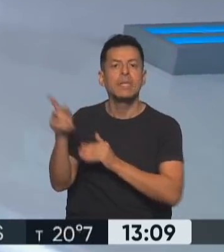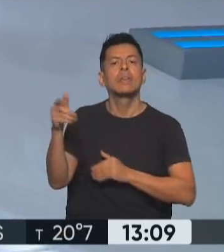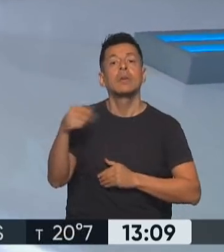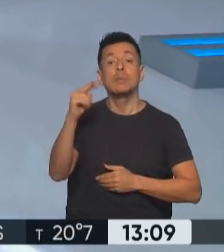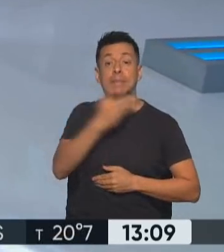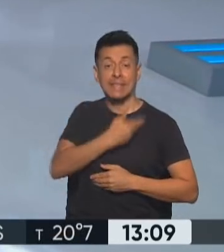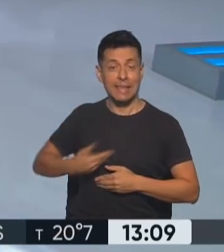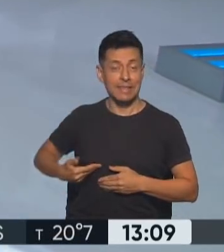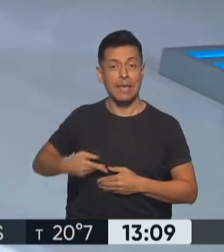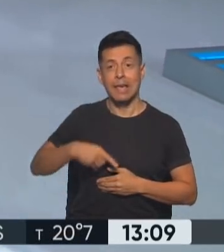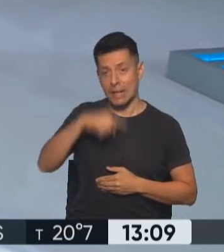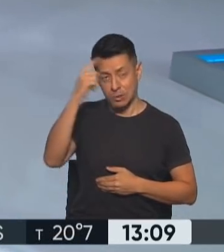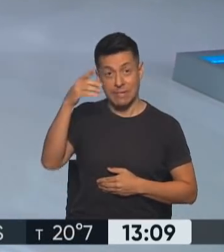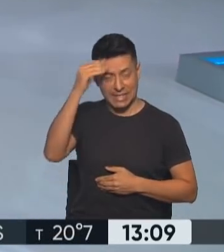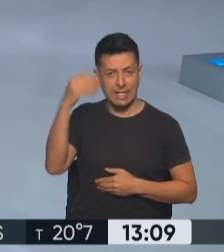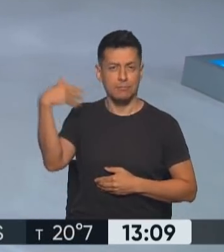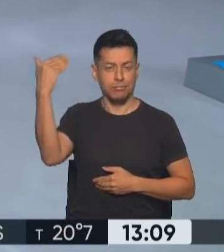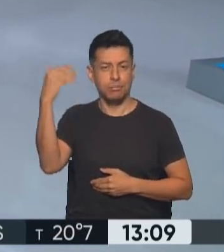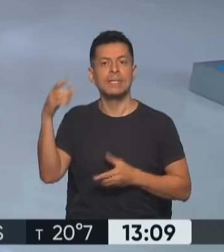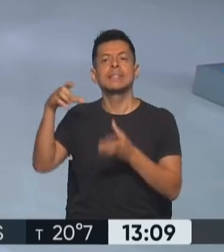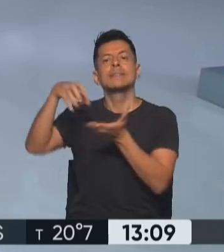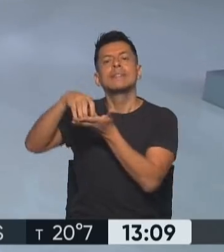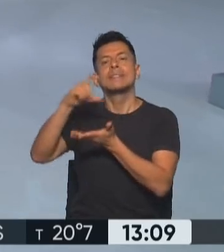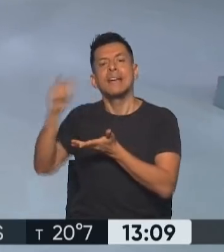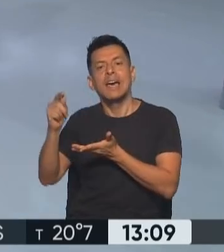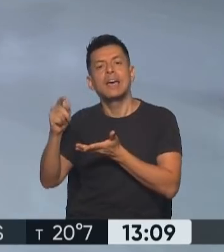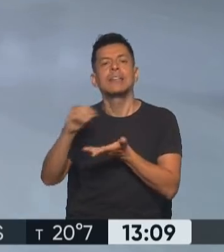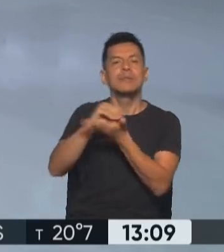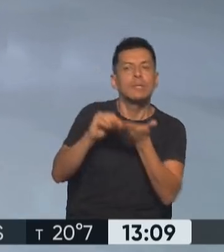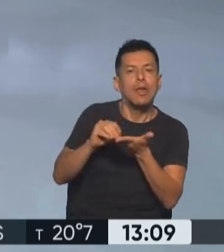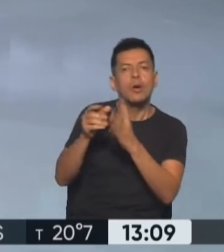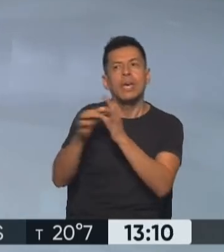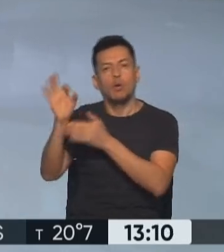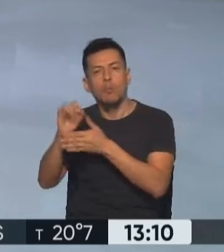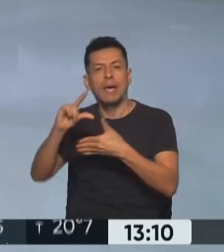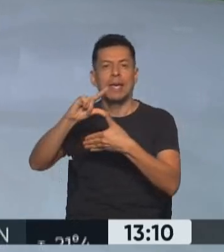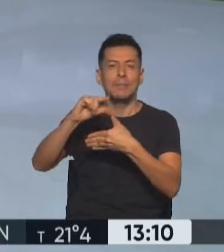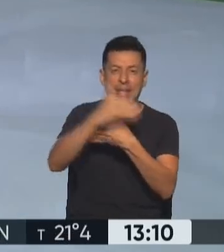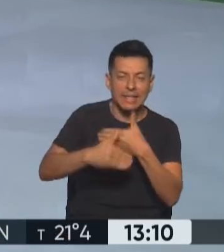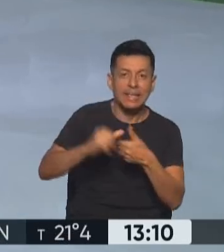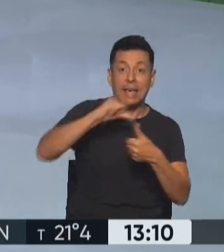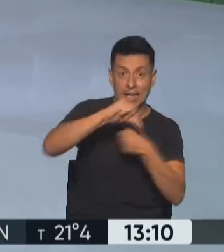Nación en el Centro Cultural Kirchner y este encuentro de legisladoras y legisladores de Europa, el Caribe y también América Latina. Exactamente.